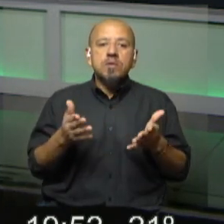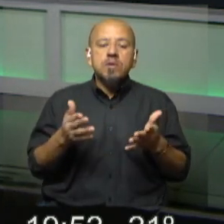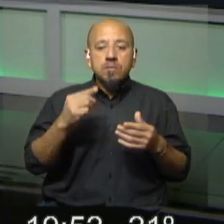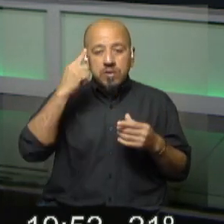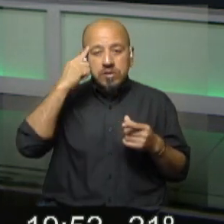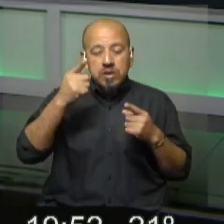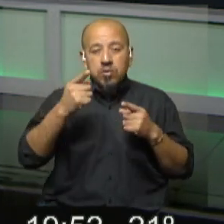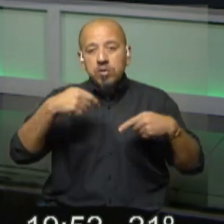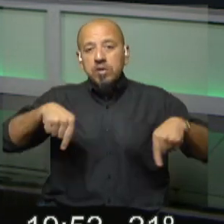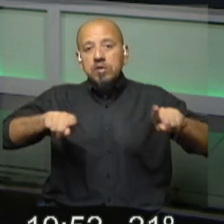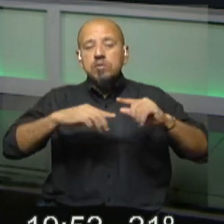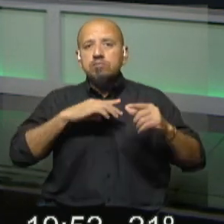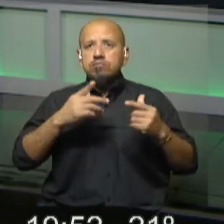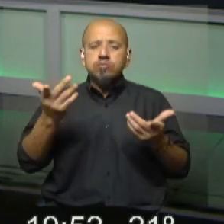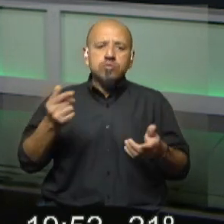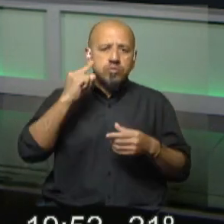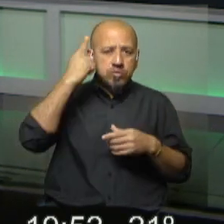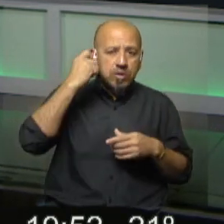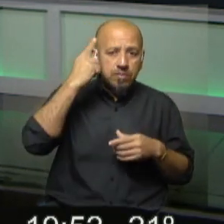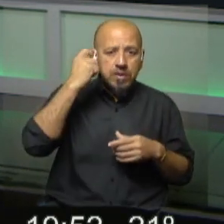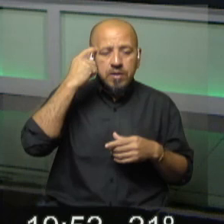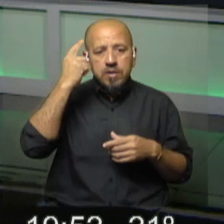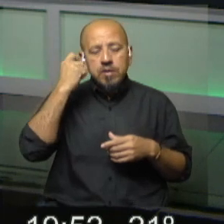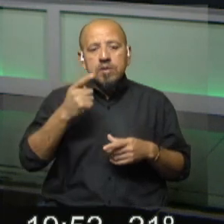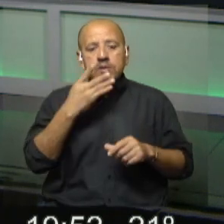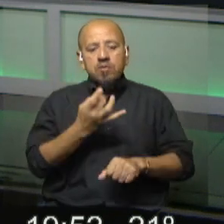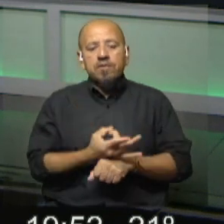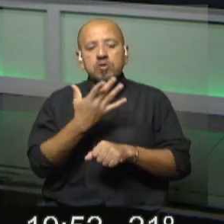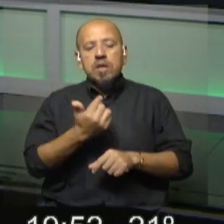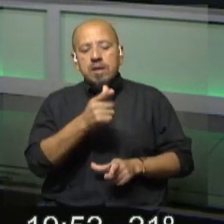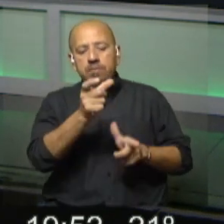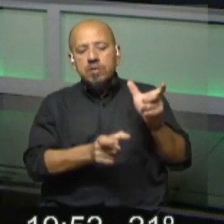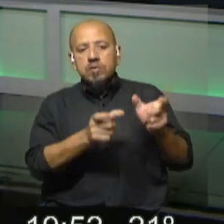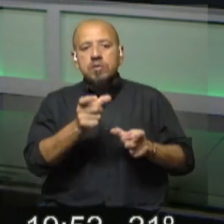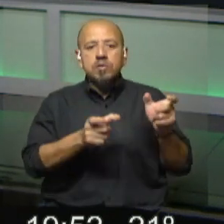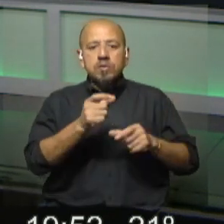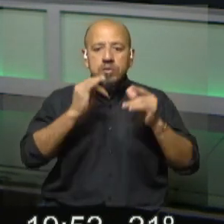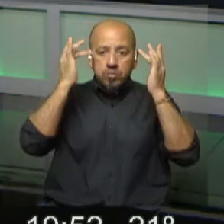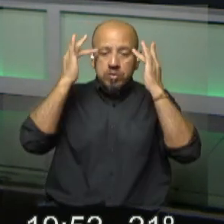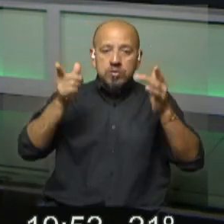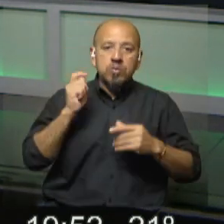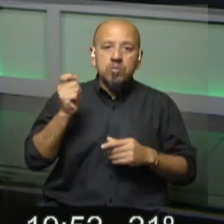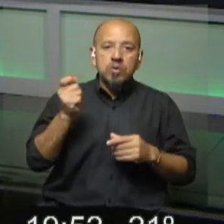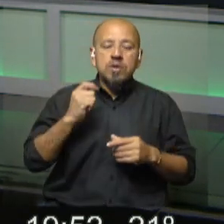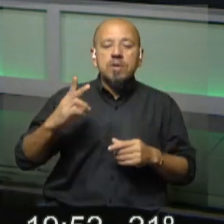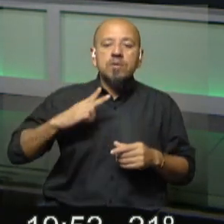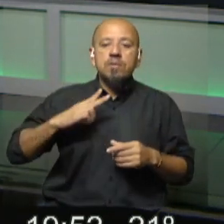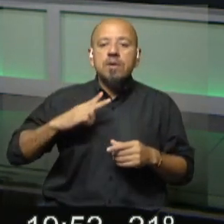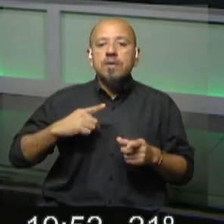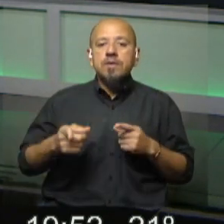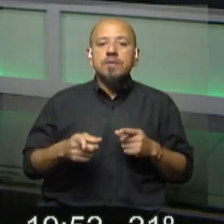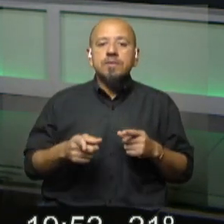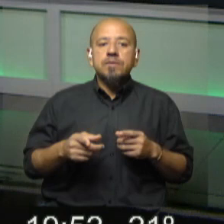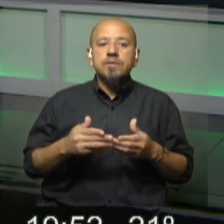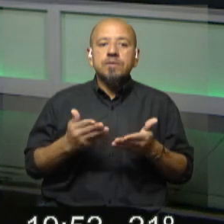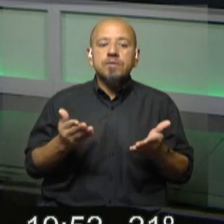academia, pensadores con trayectos más individuales, asociados además a la educación pública y privada, principalmente a